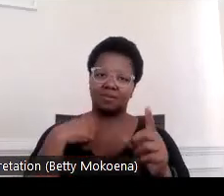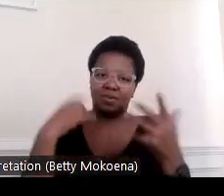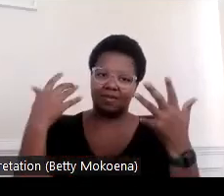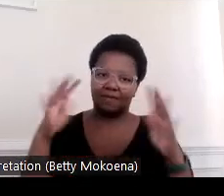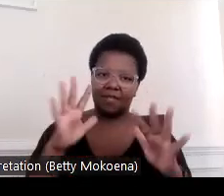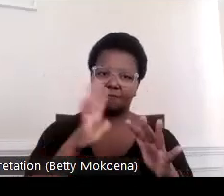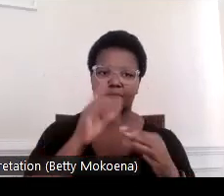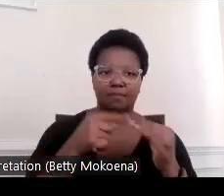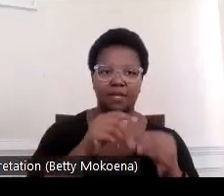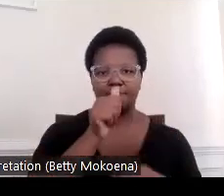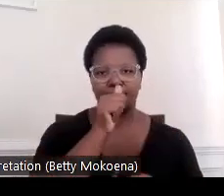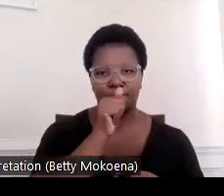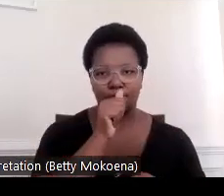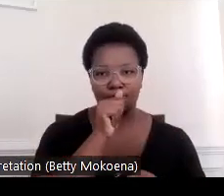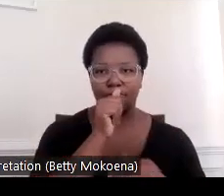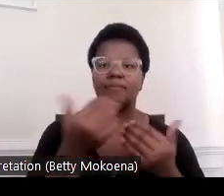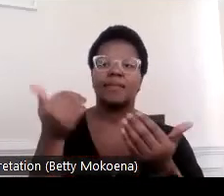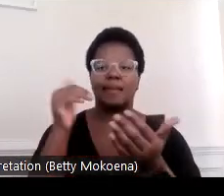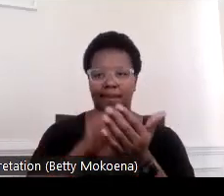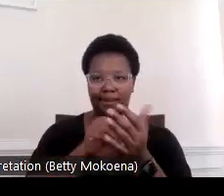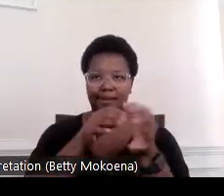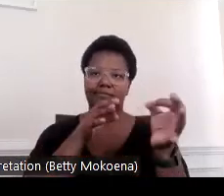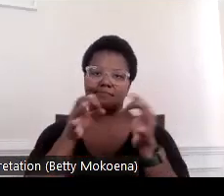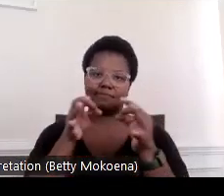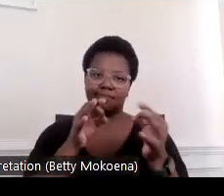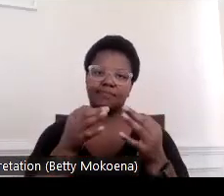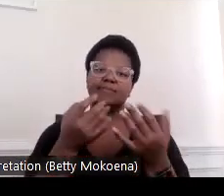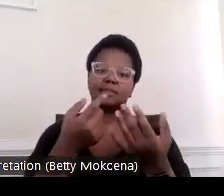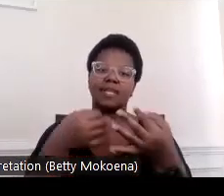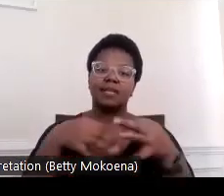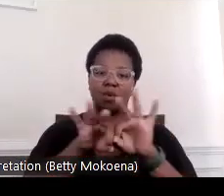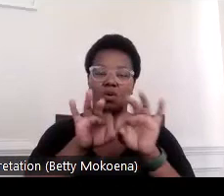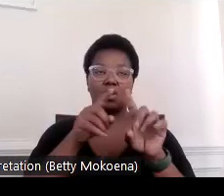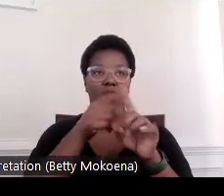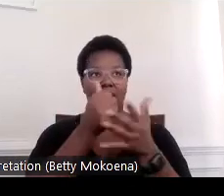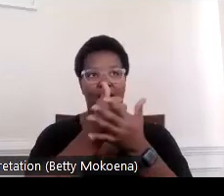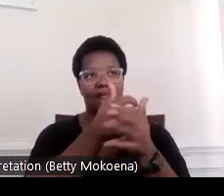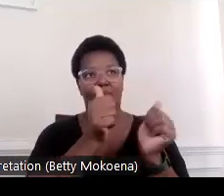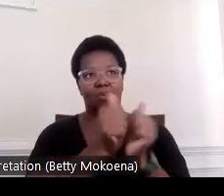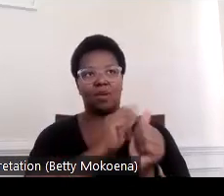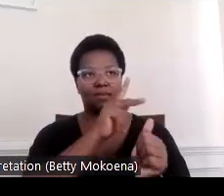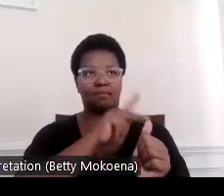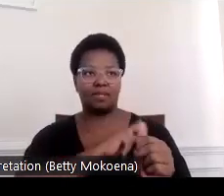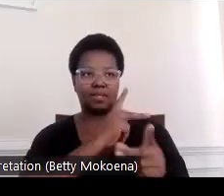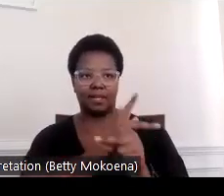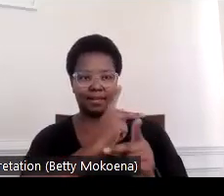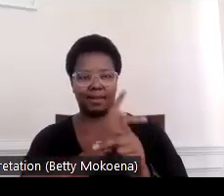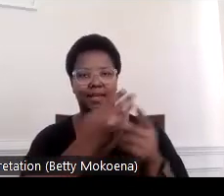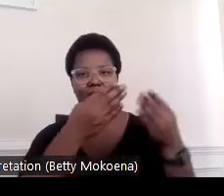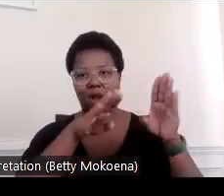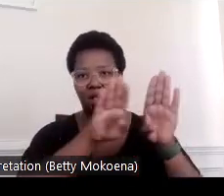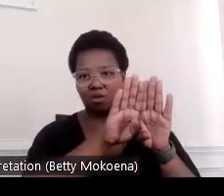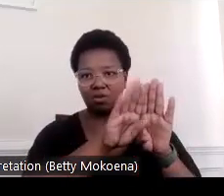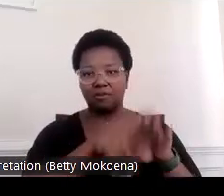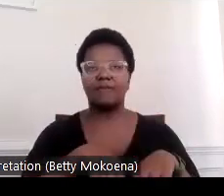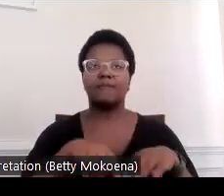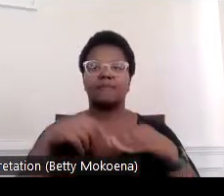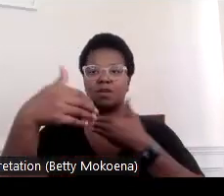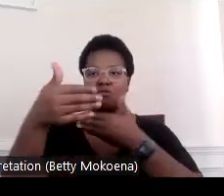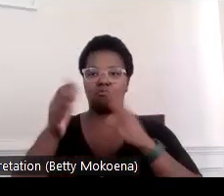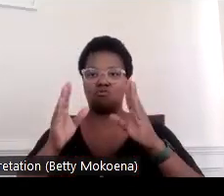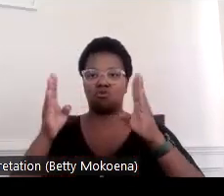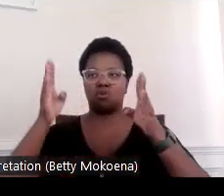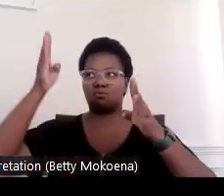y ya hablamos sobre privacidad voy a mezclarlo otra vez verdad cerrar puertas así Esa persona quiere usar un